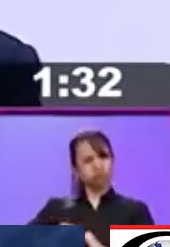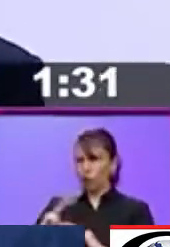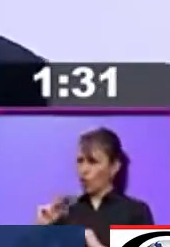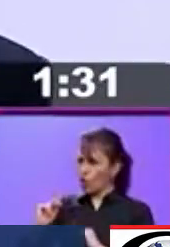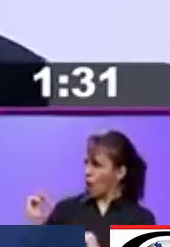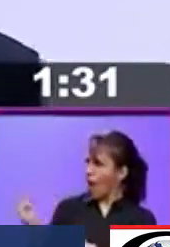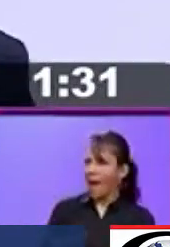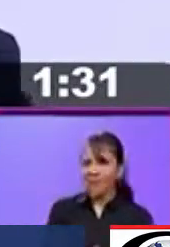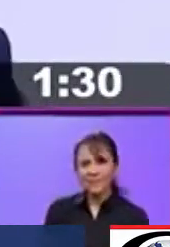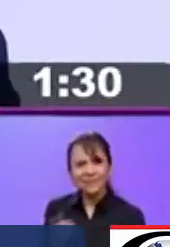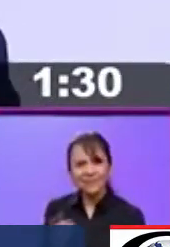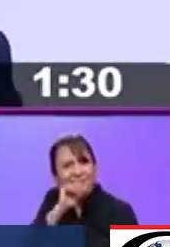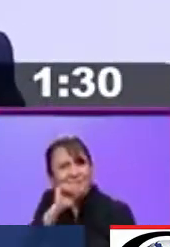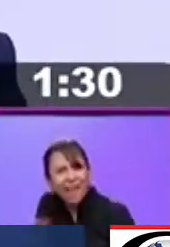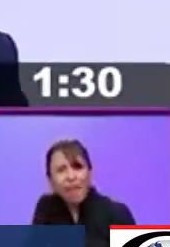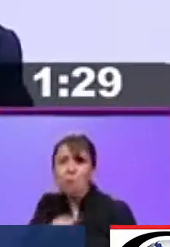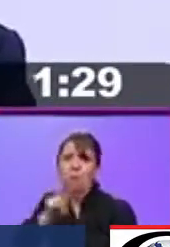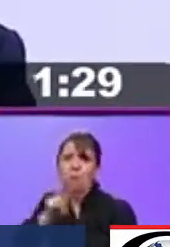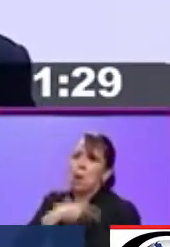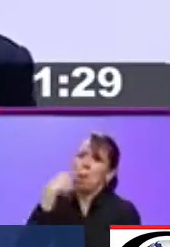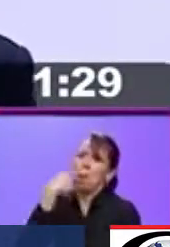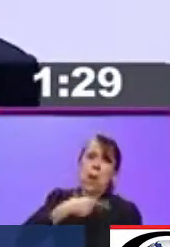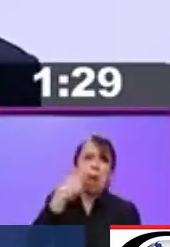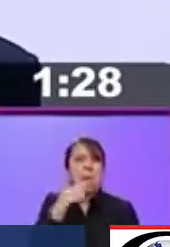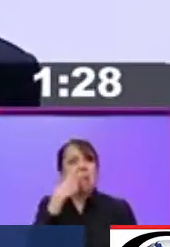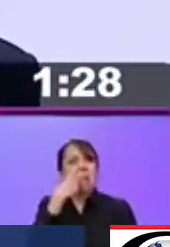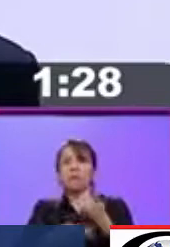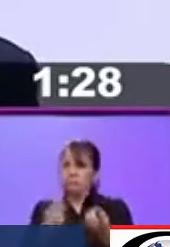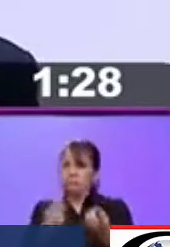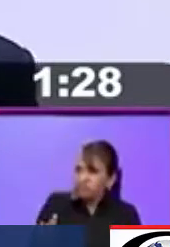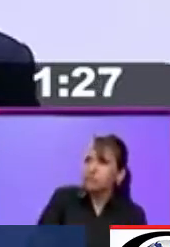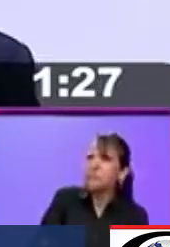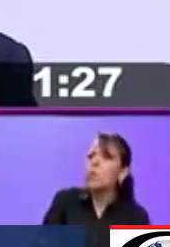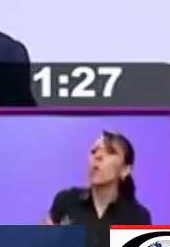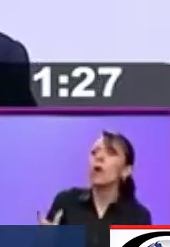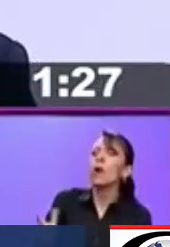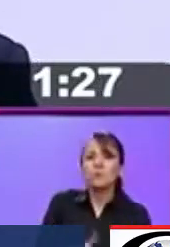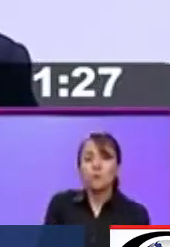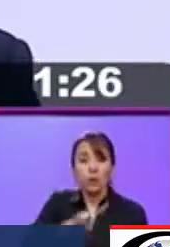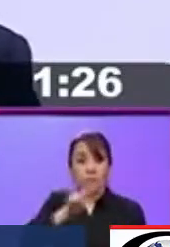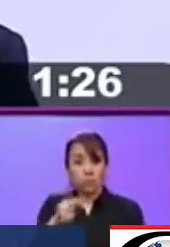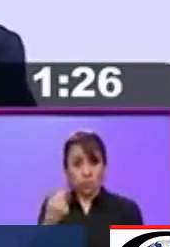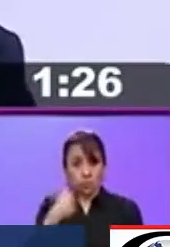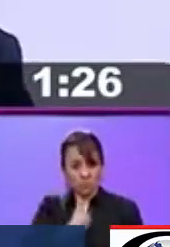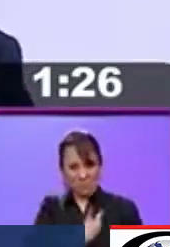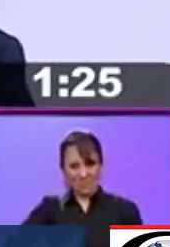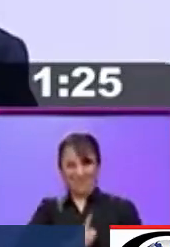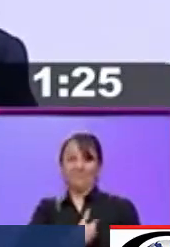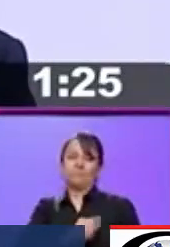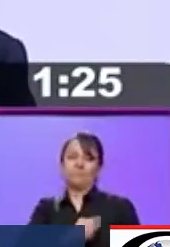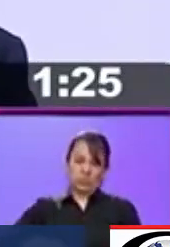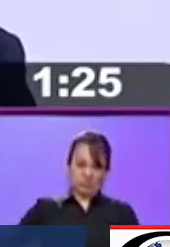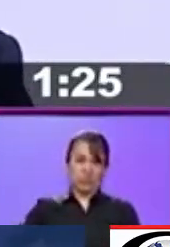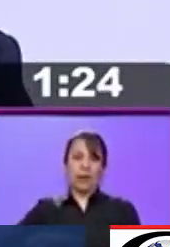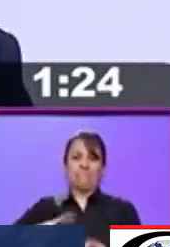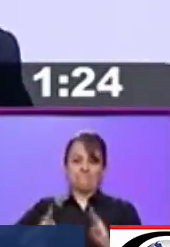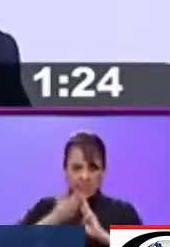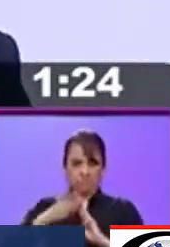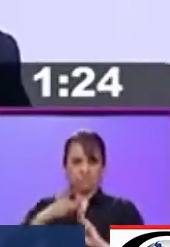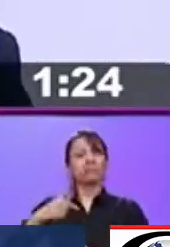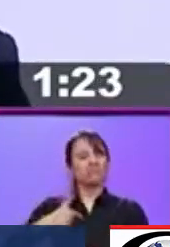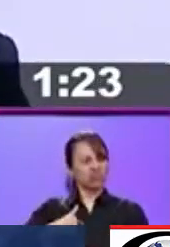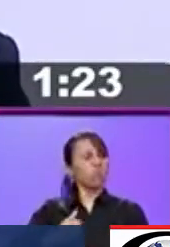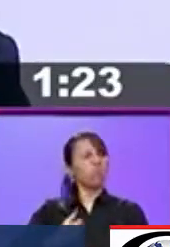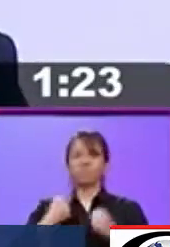lo he recorrido, lo conozco muy bien, estando en el Estado de México muchos años de mí. Hay que aclarar,